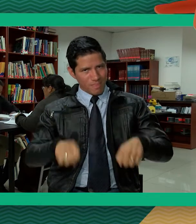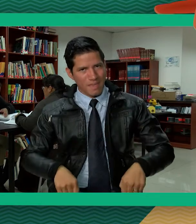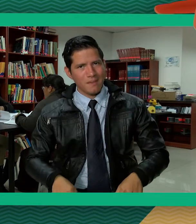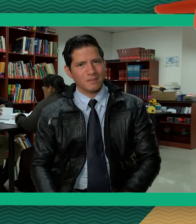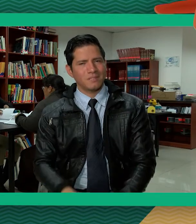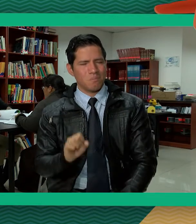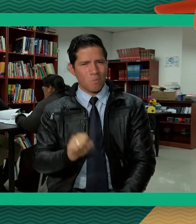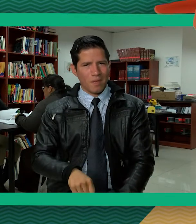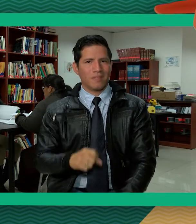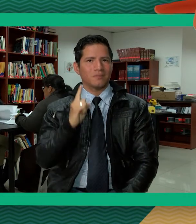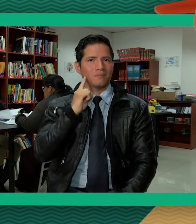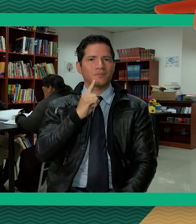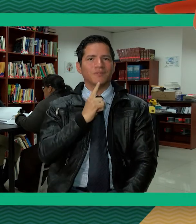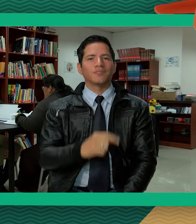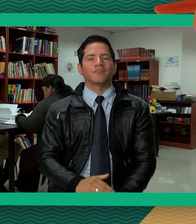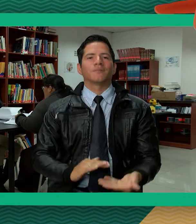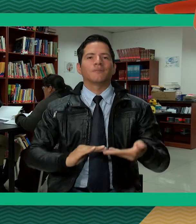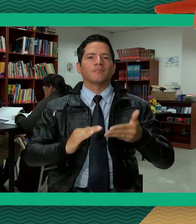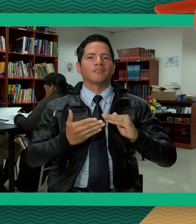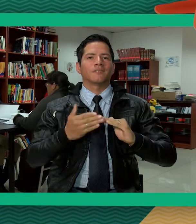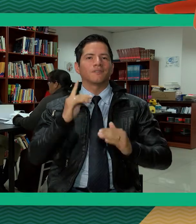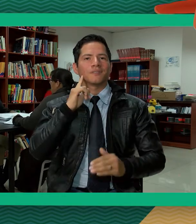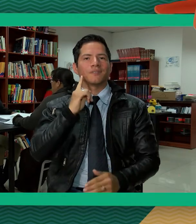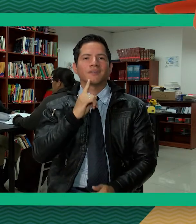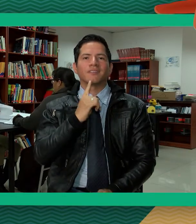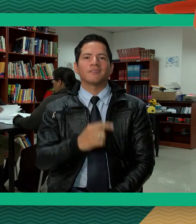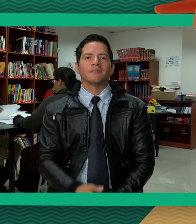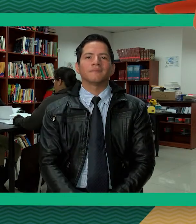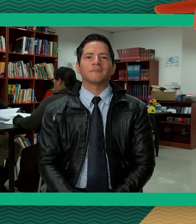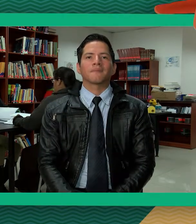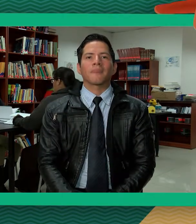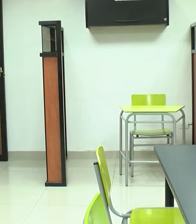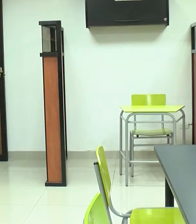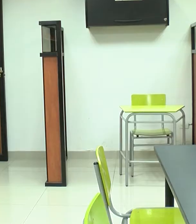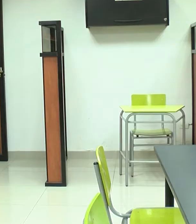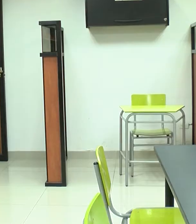salir adelante y de esta manera ayudar a nuestra comunidad.